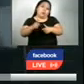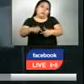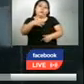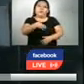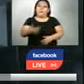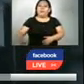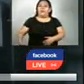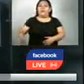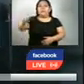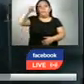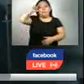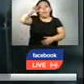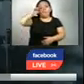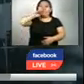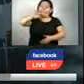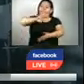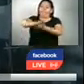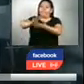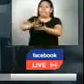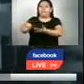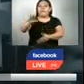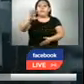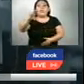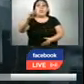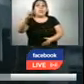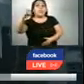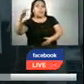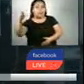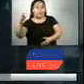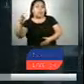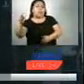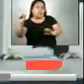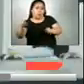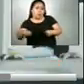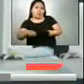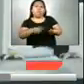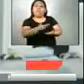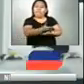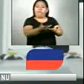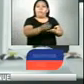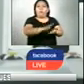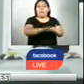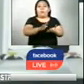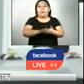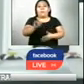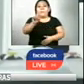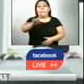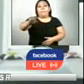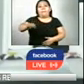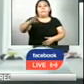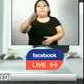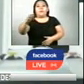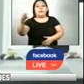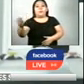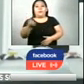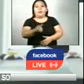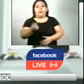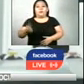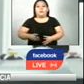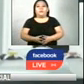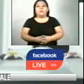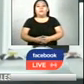mes pasado que compraría 500 millones de pruebas hogareñas que luego fueron duplicadas a 1,000 millones de